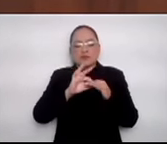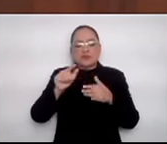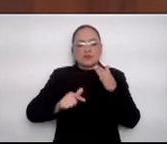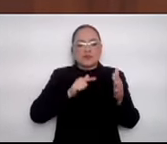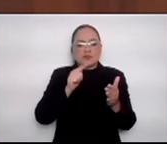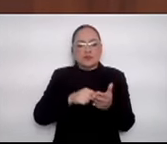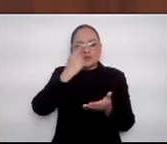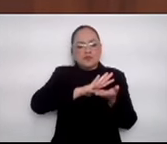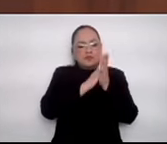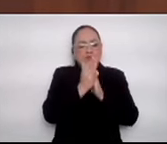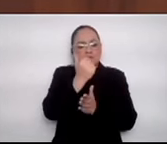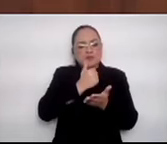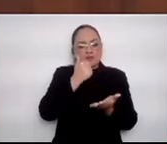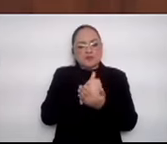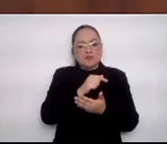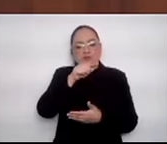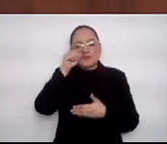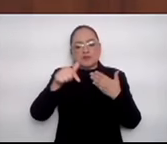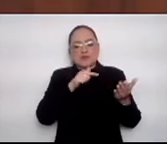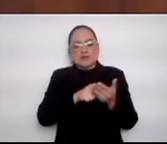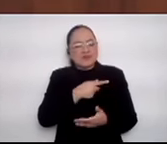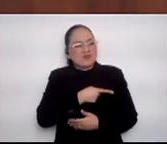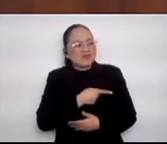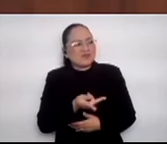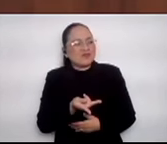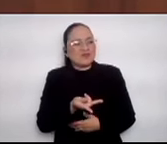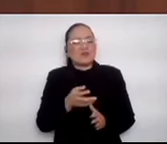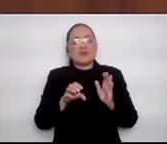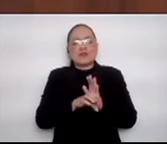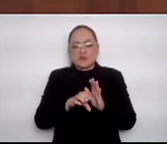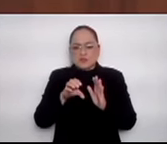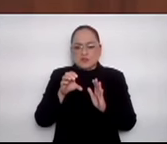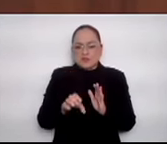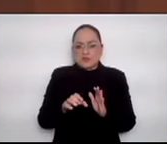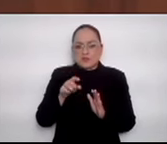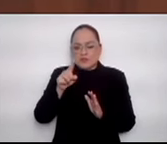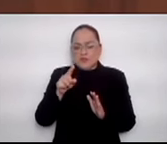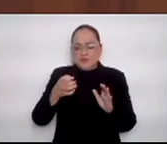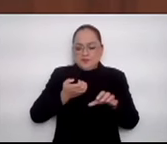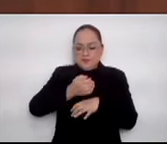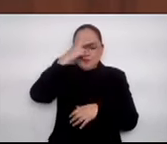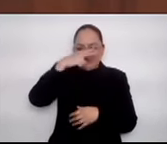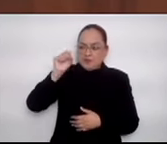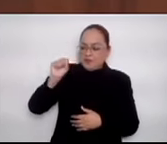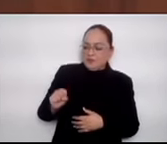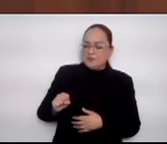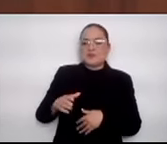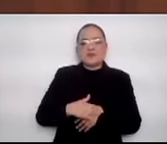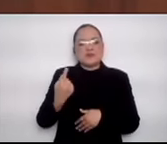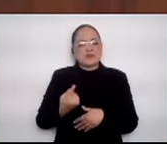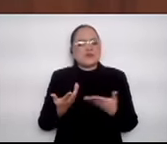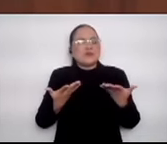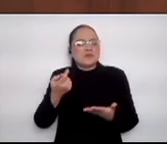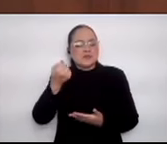en las zonas de alta marginación, como por ejemplo el sur del Estado de México? En